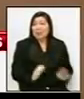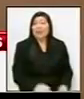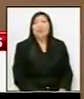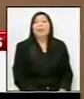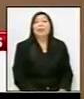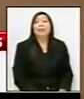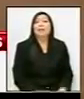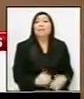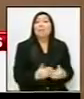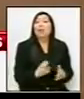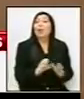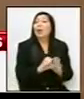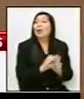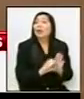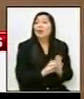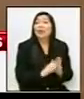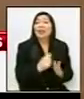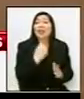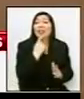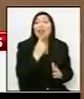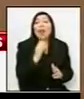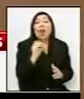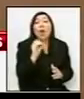Esa prerrogativa no es la Constitución. Dice